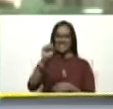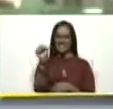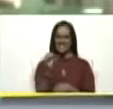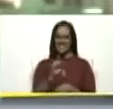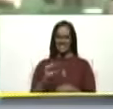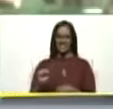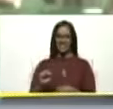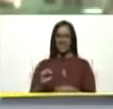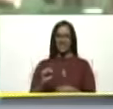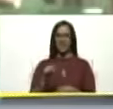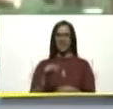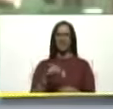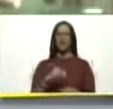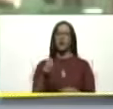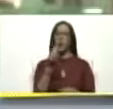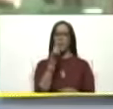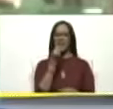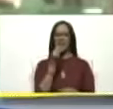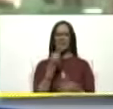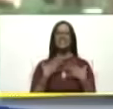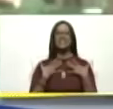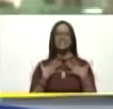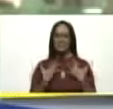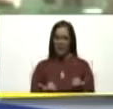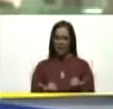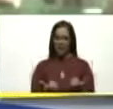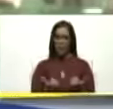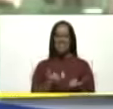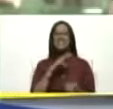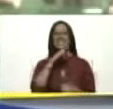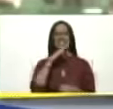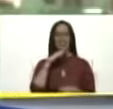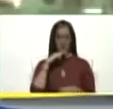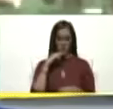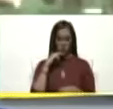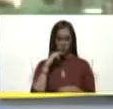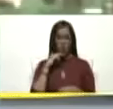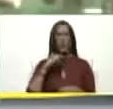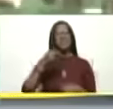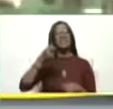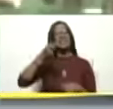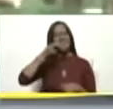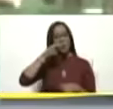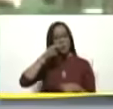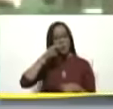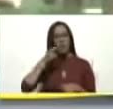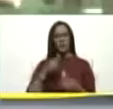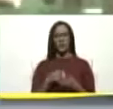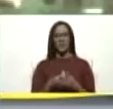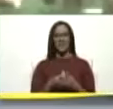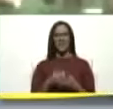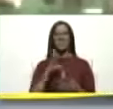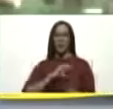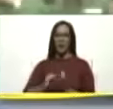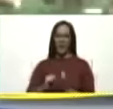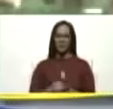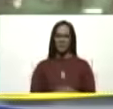las 4S: comer sano, sabroso, seguro y soberano.